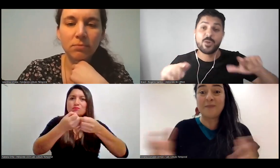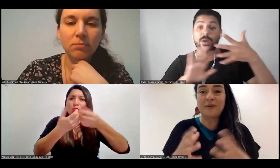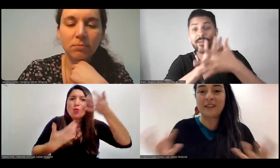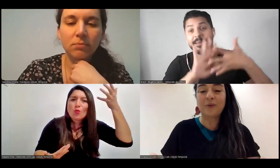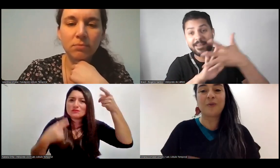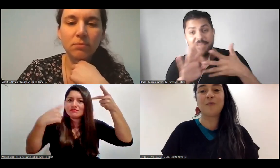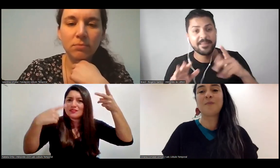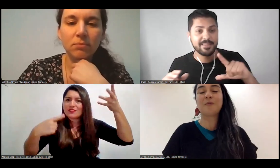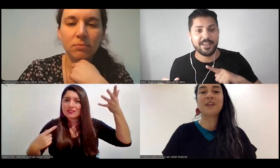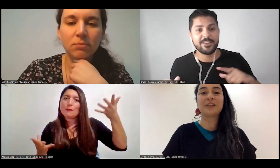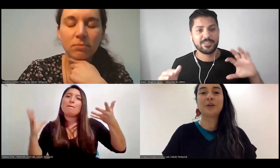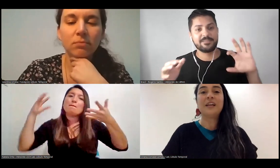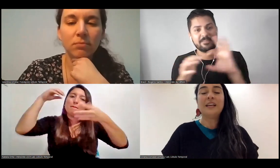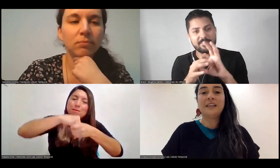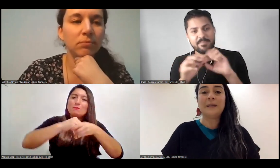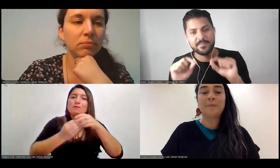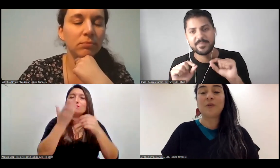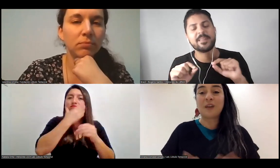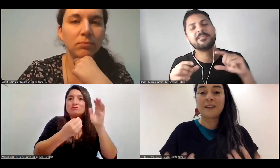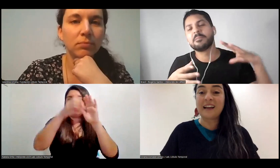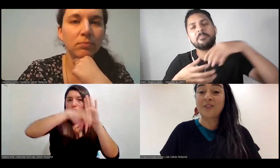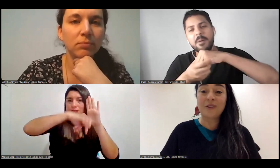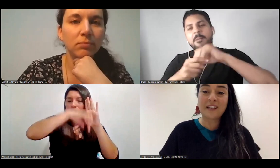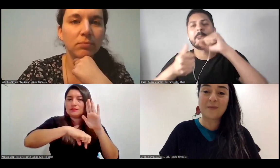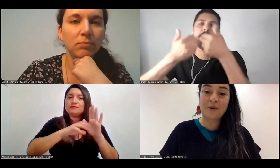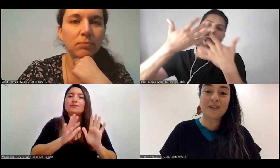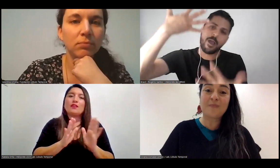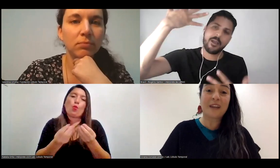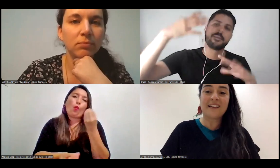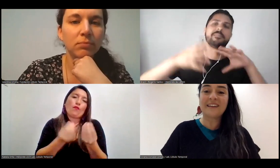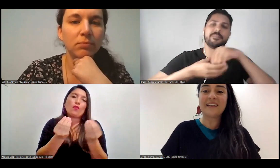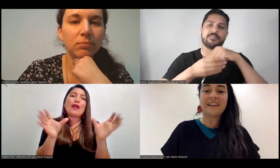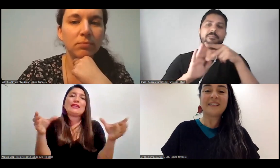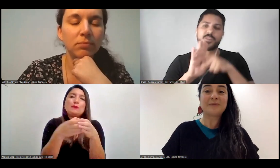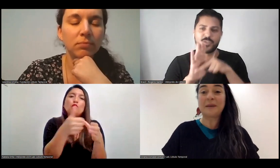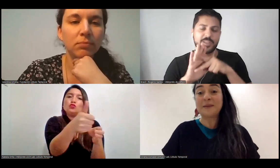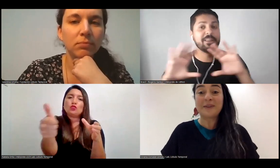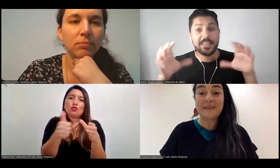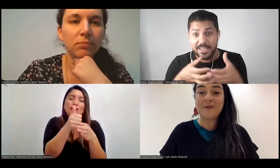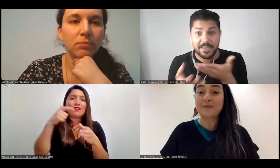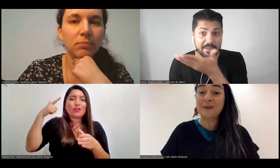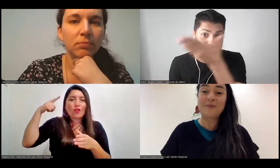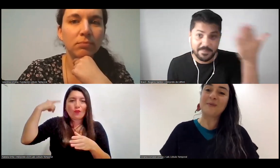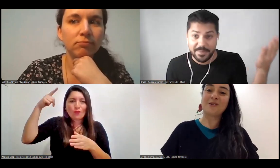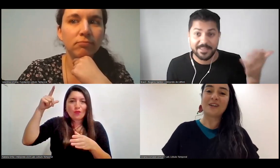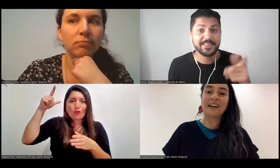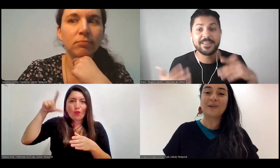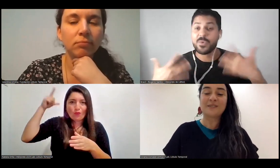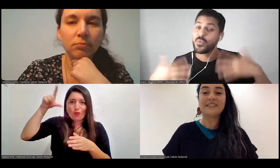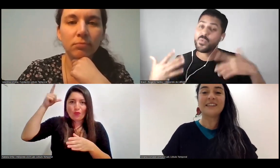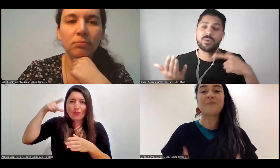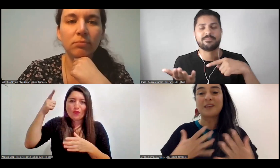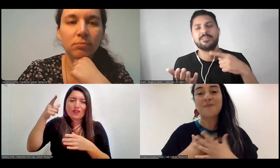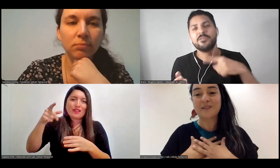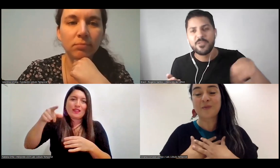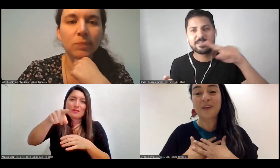que unimos dentro de un mismo proyecto, y obviamente a todo el equipo de Lóbulo Temporal, que es un tremendo equipo, súper comprometido con la causa,